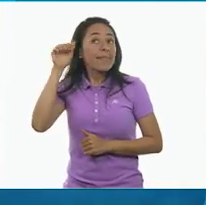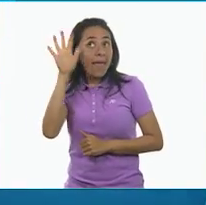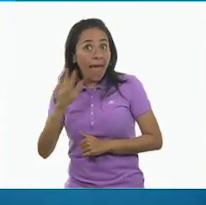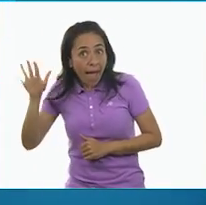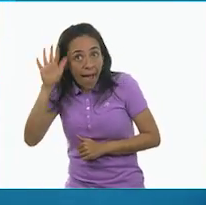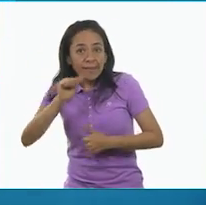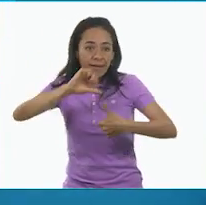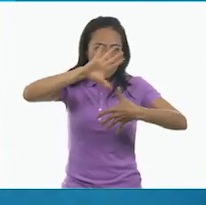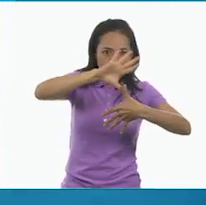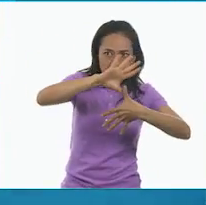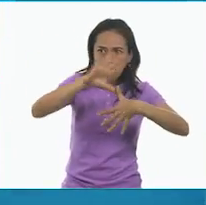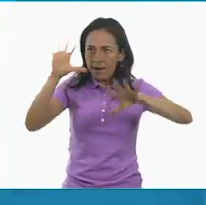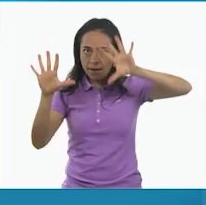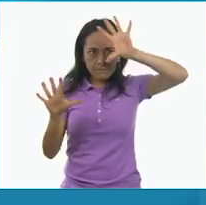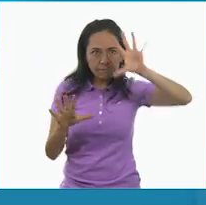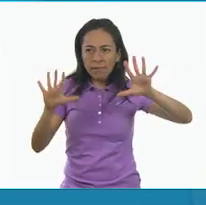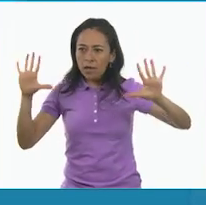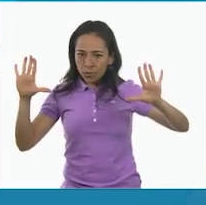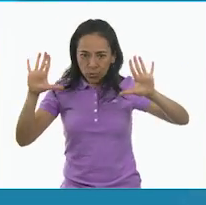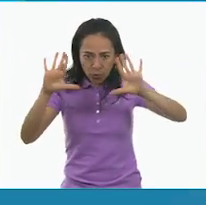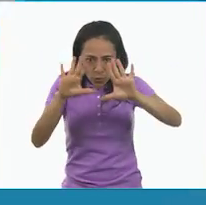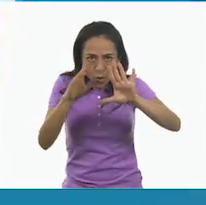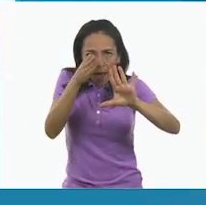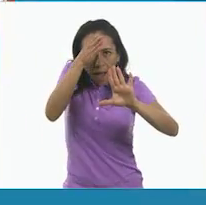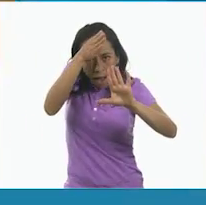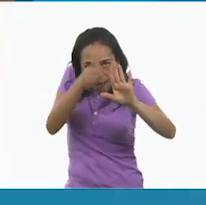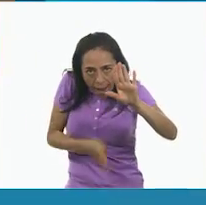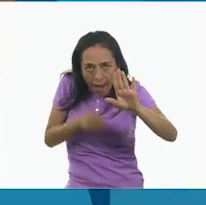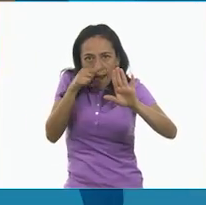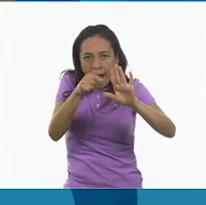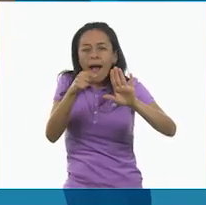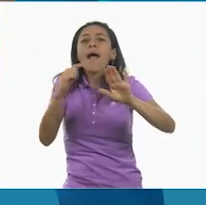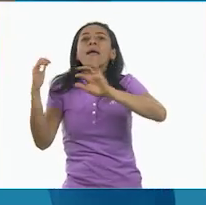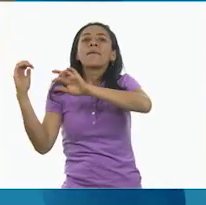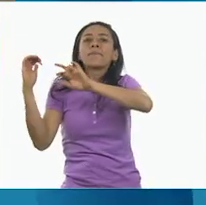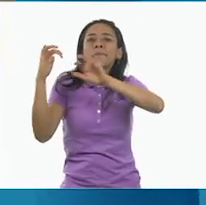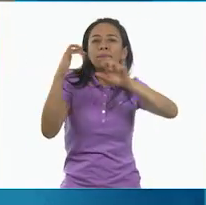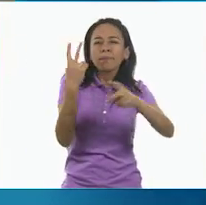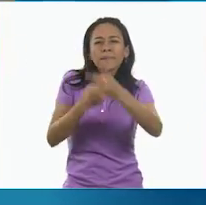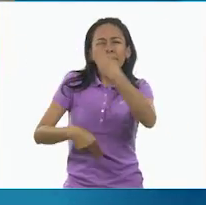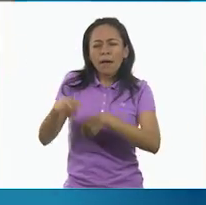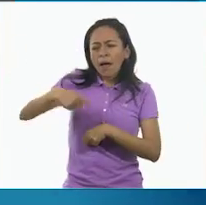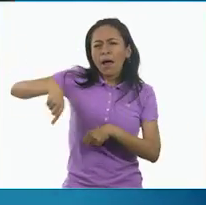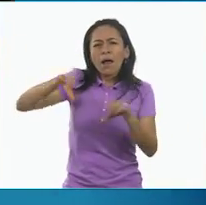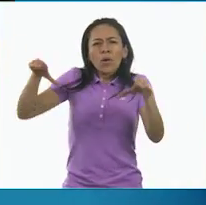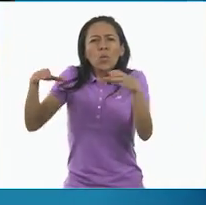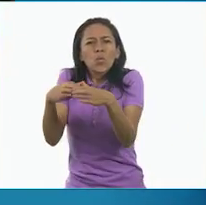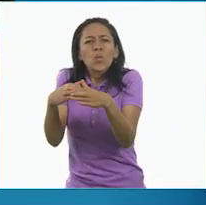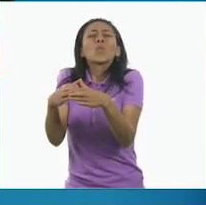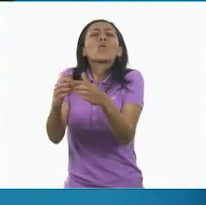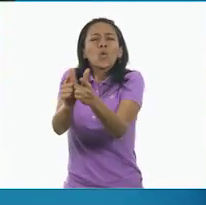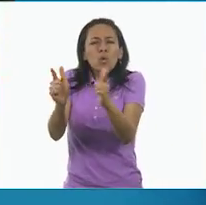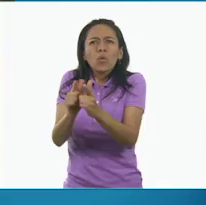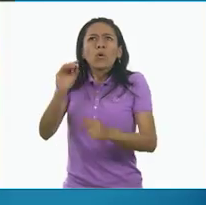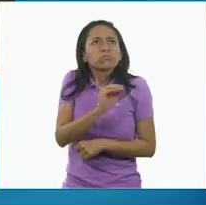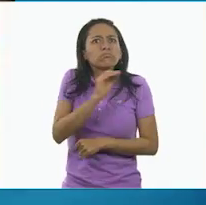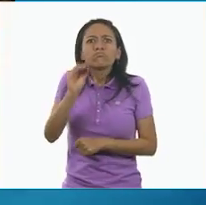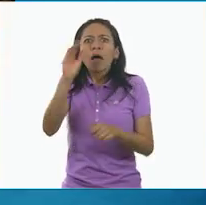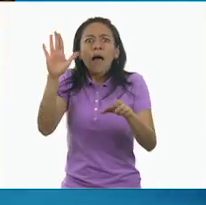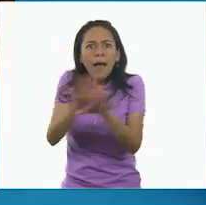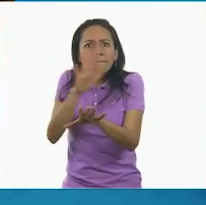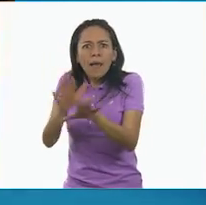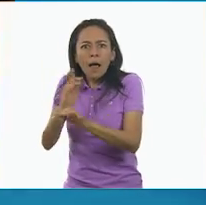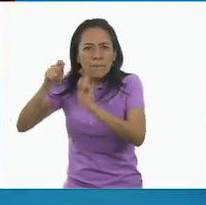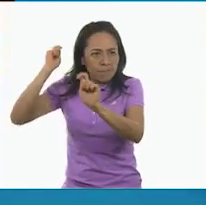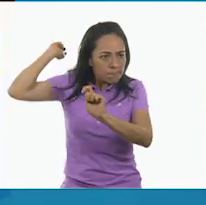solo territorio, por donde cruzaron nuestros antepasados. Eran grupos nómadas dedicados a la caza, a la pesca y a la